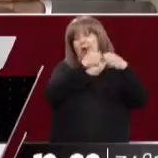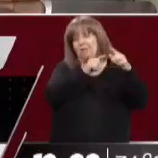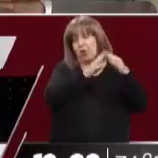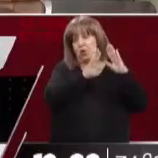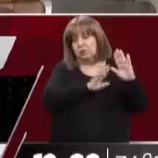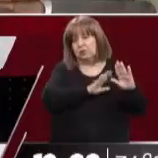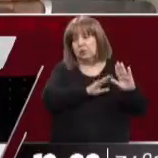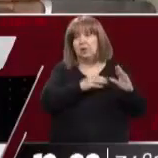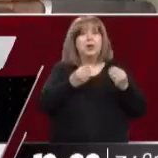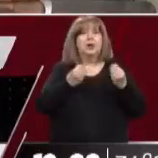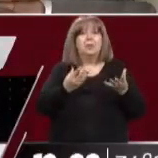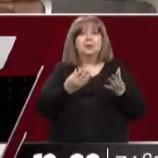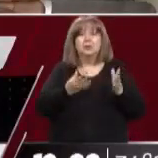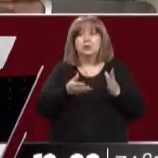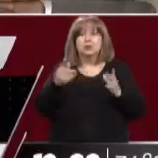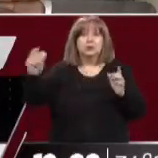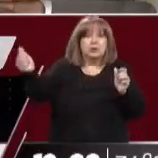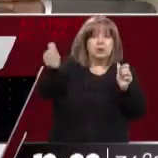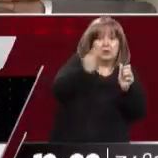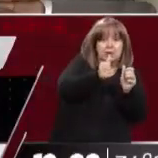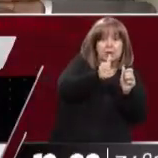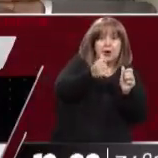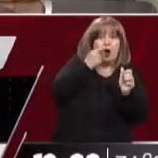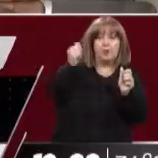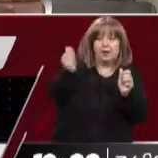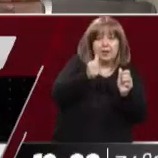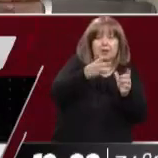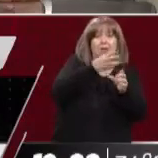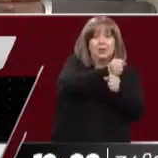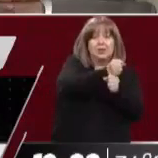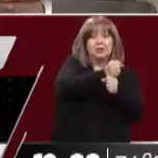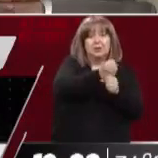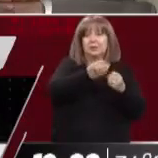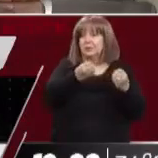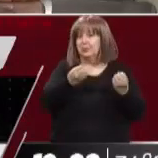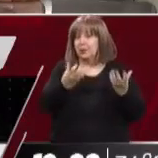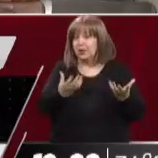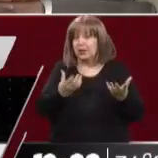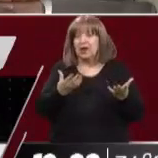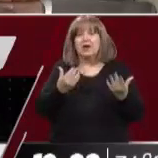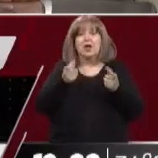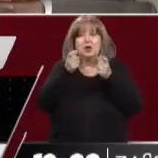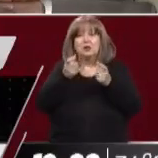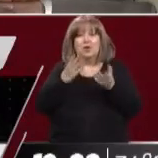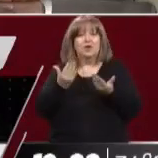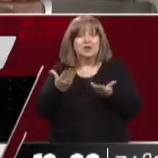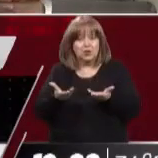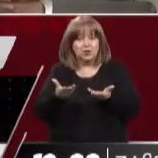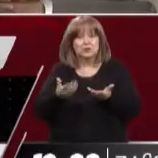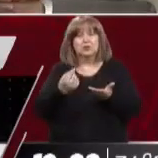qué pasó que este hombre se terminó acercando y la termina matando? Bueno, eso será parte de